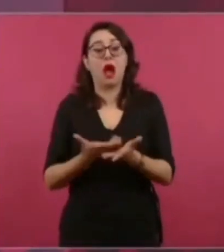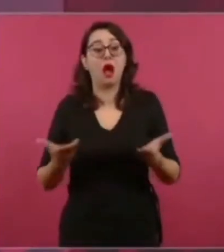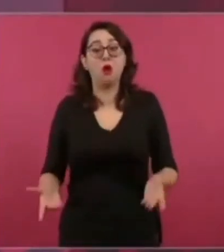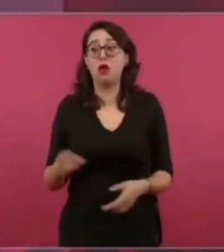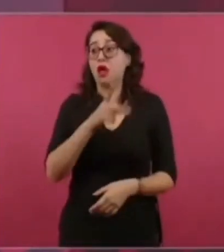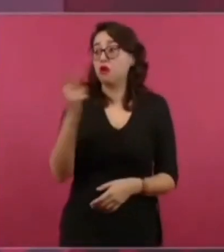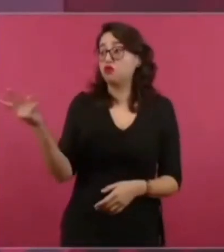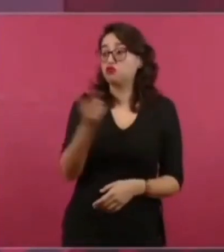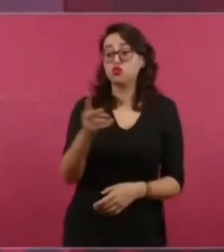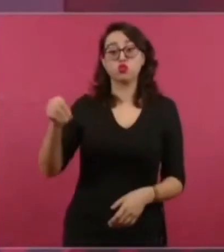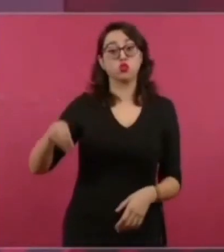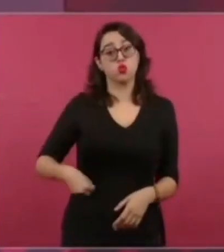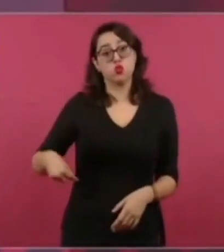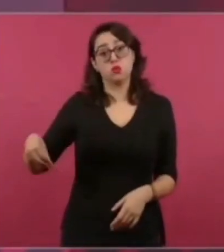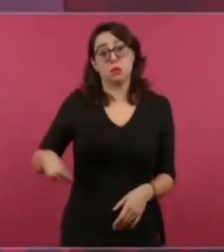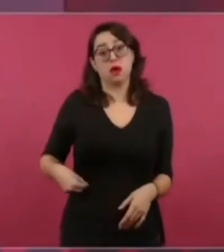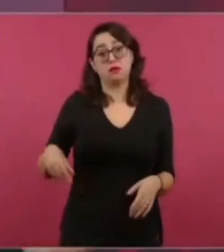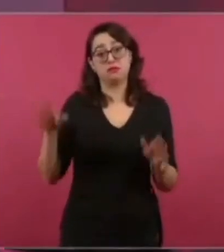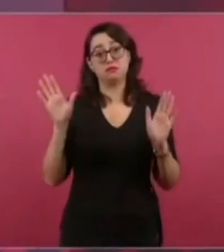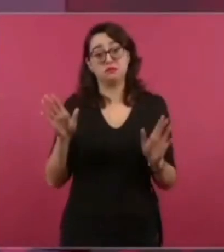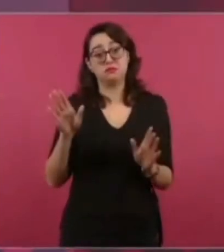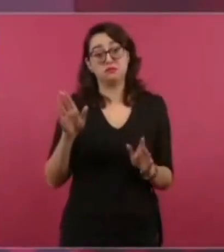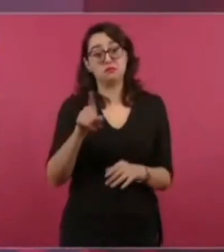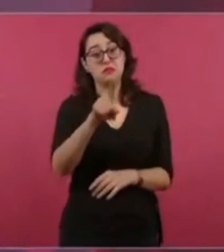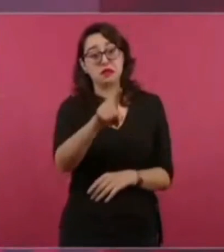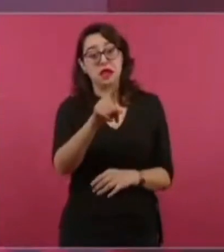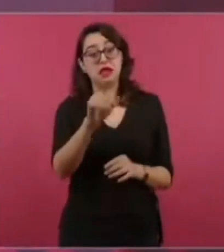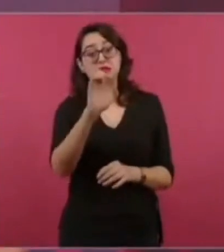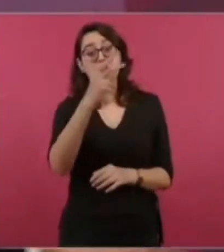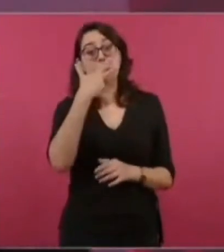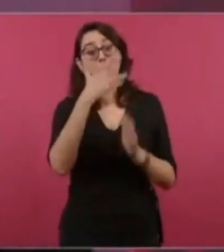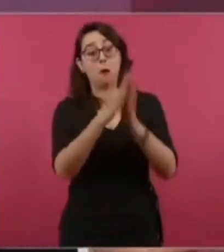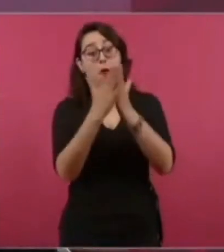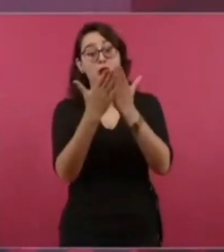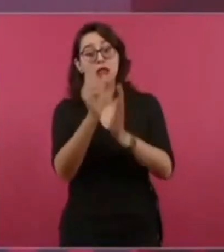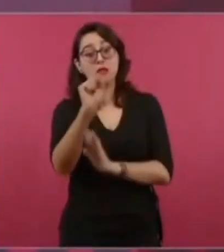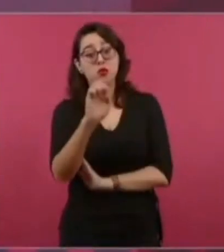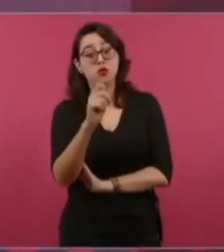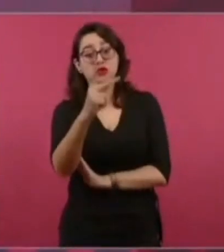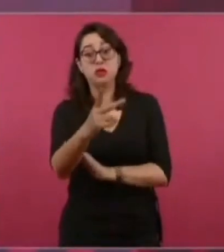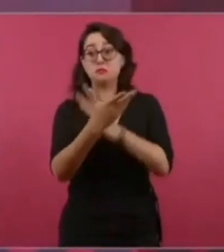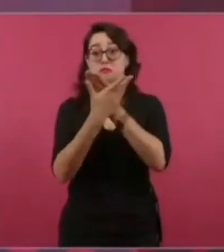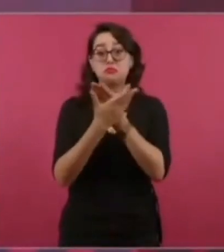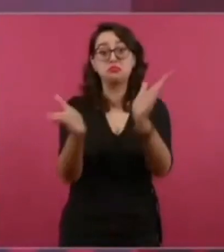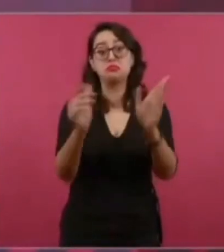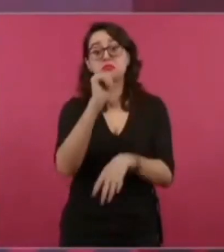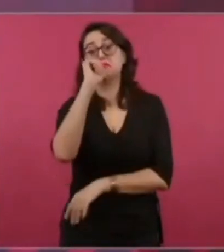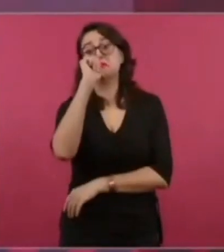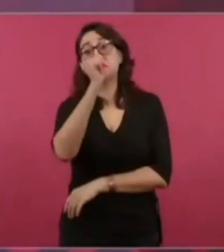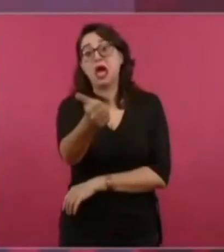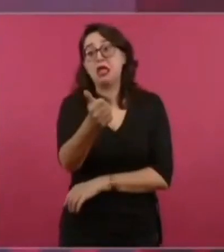no queremos que por culpa de estos